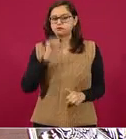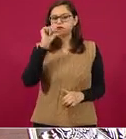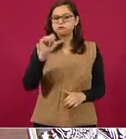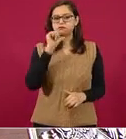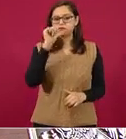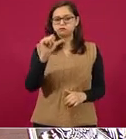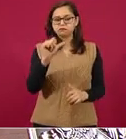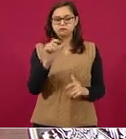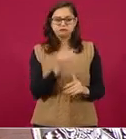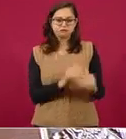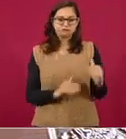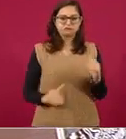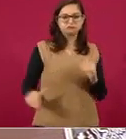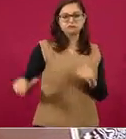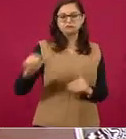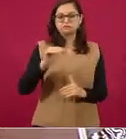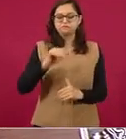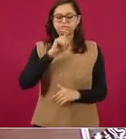Nada ni nadie.